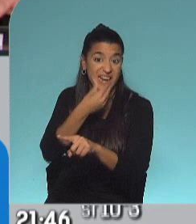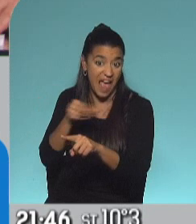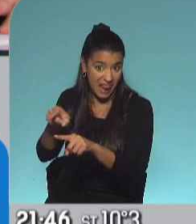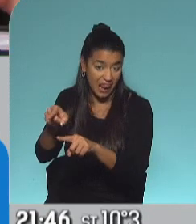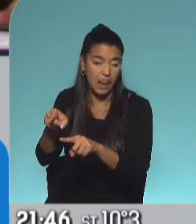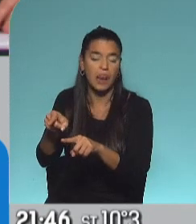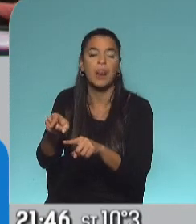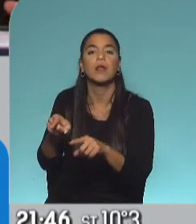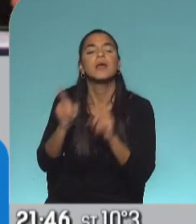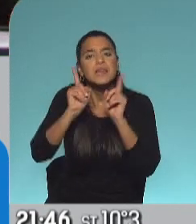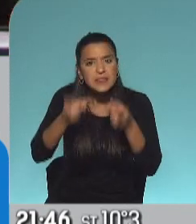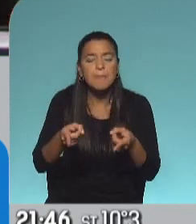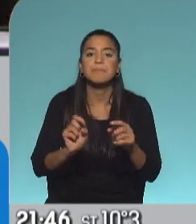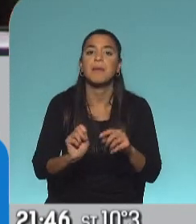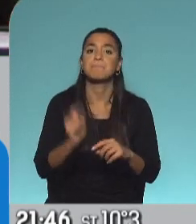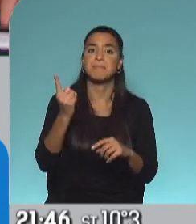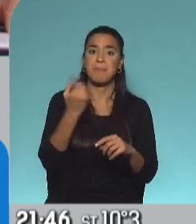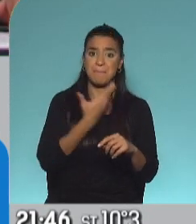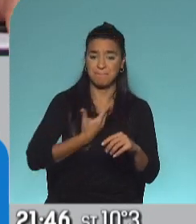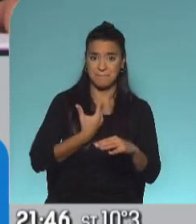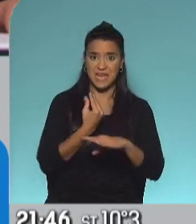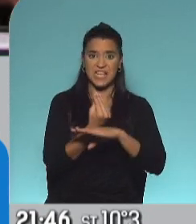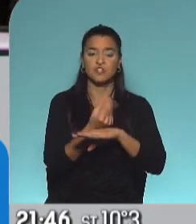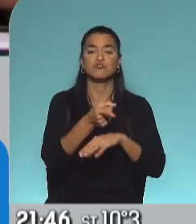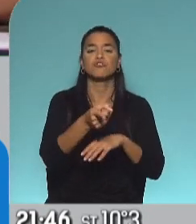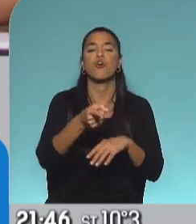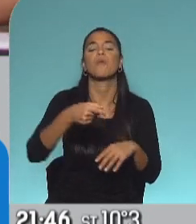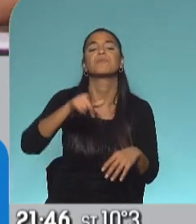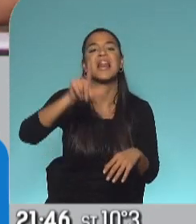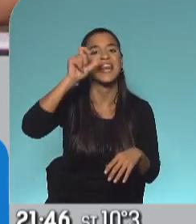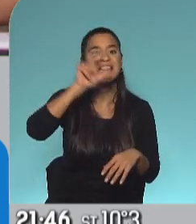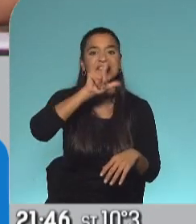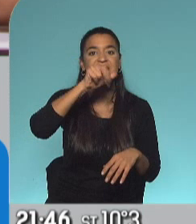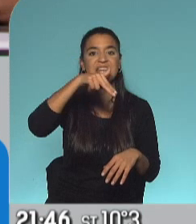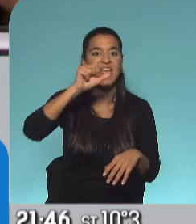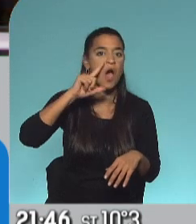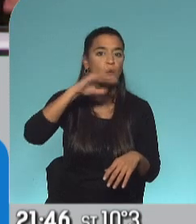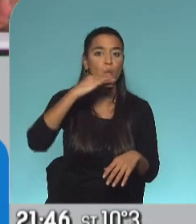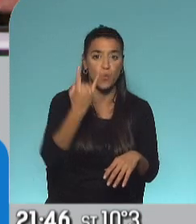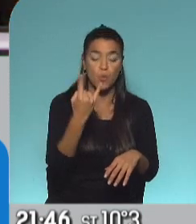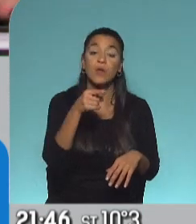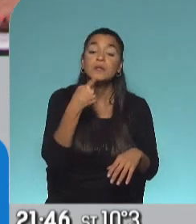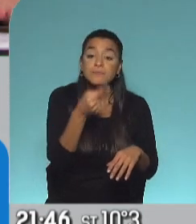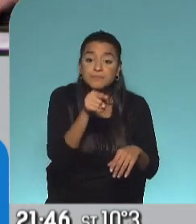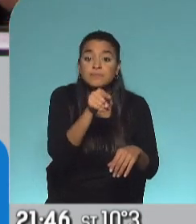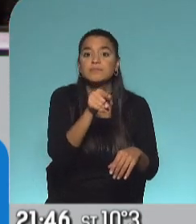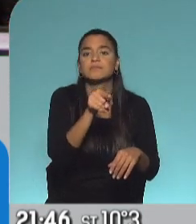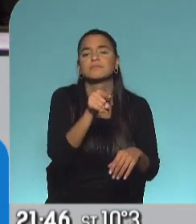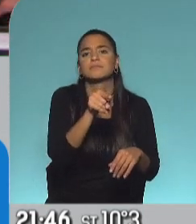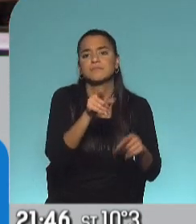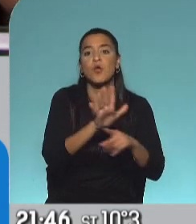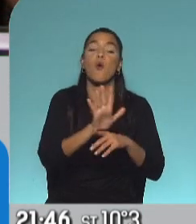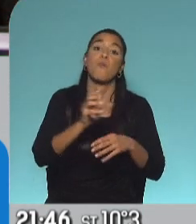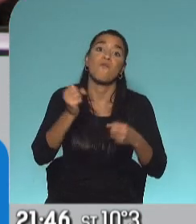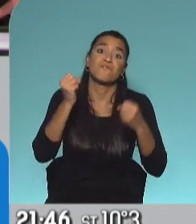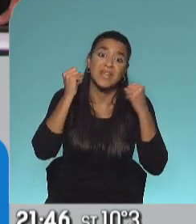sentido para también su primer ministro Benjamín Netanyahu. ¿Cuál fue la posición de Israel? Bueno, salir a